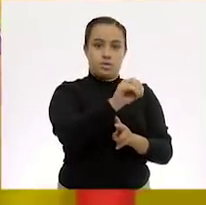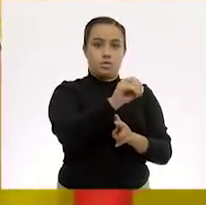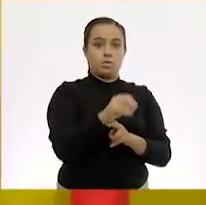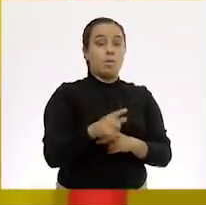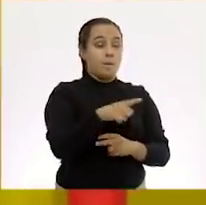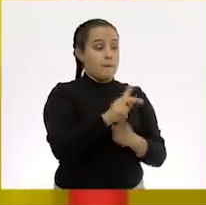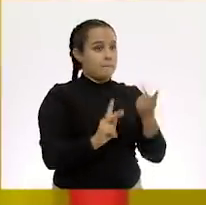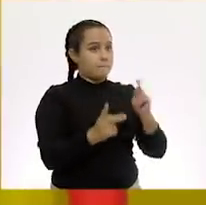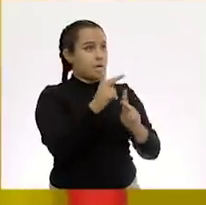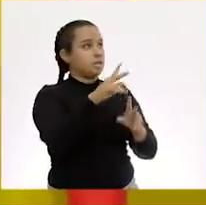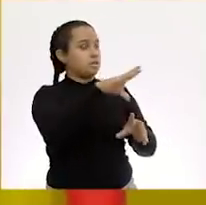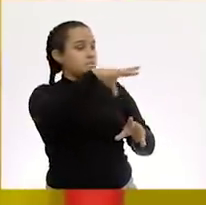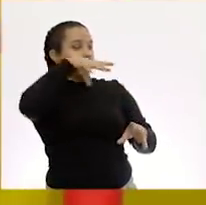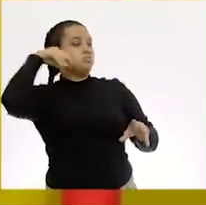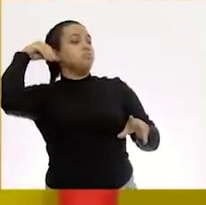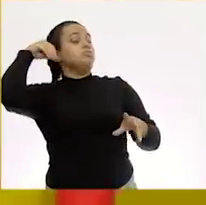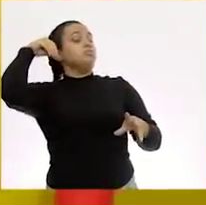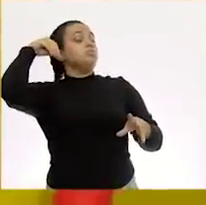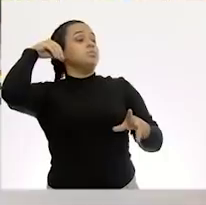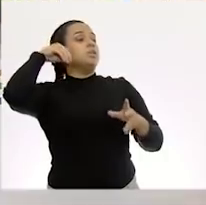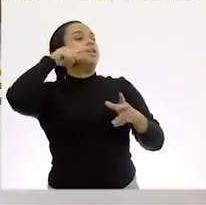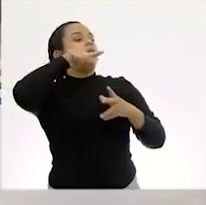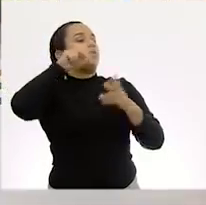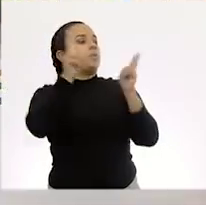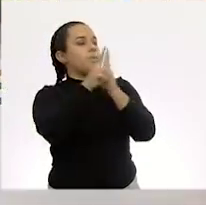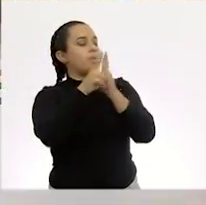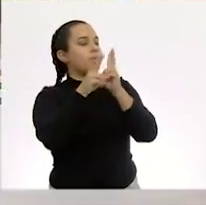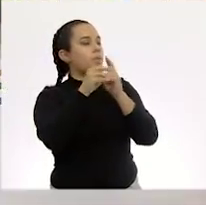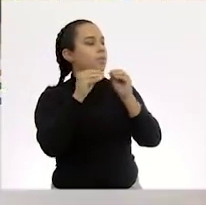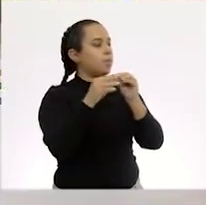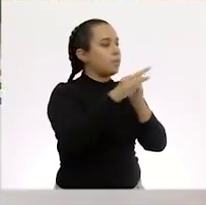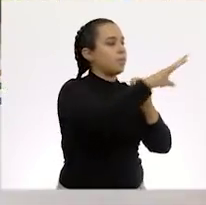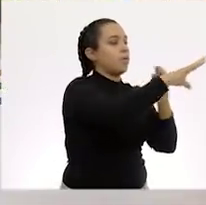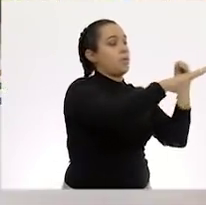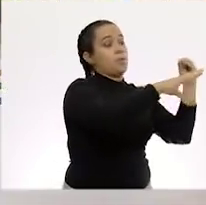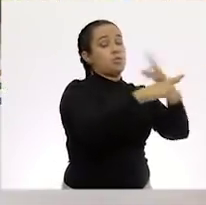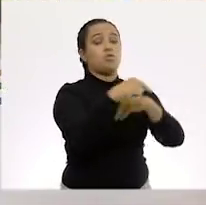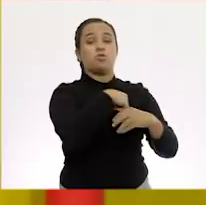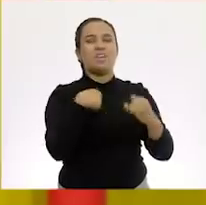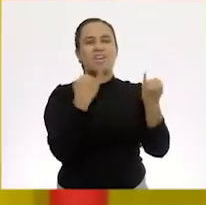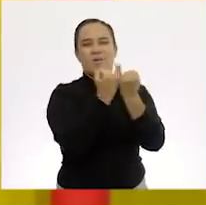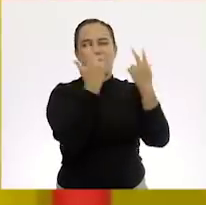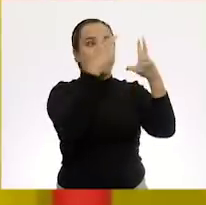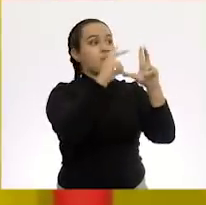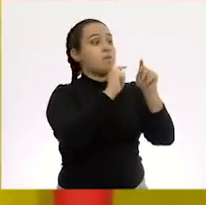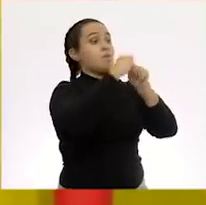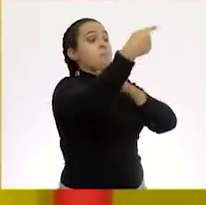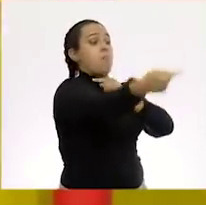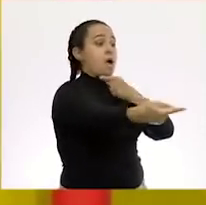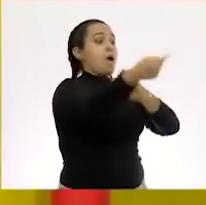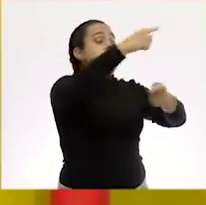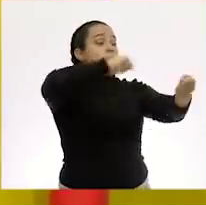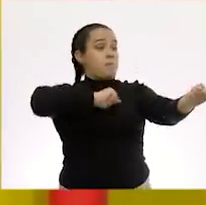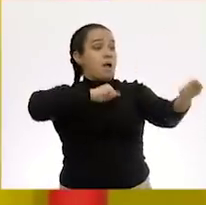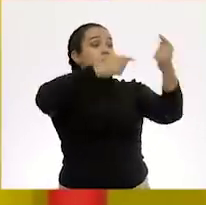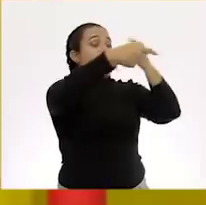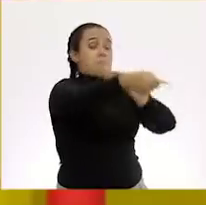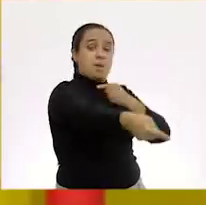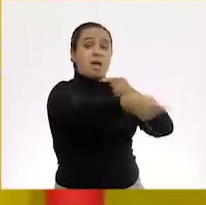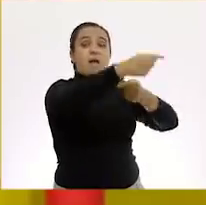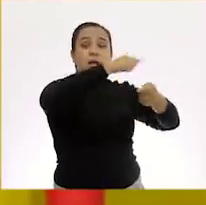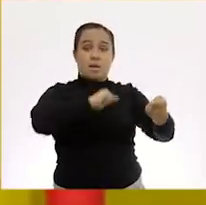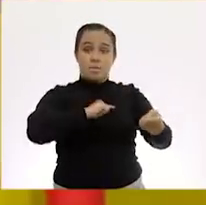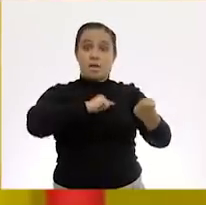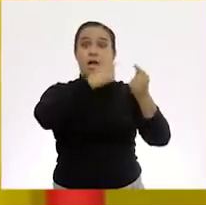Las plantas lo reciben y lo convierten en oxígeno y nos lo mandan a nosotros. Y nosotros otra vez lo respiramos y lo exhalamos como dióxido de